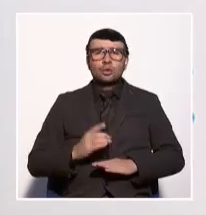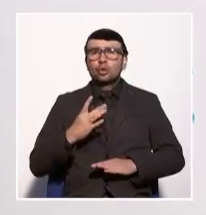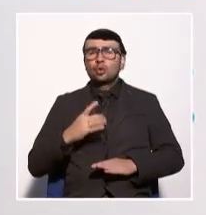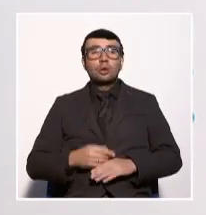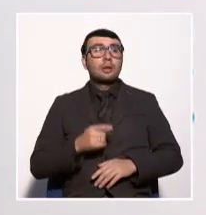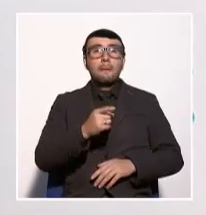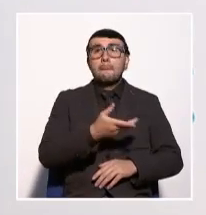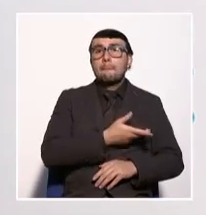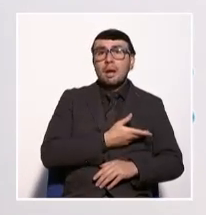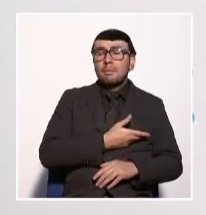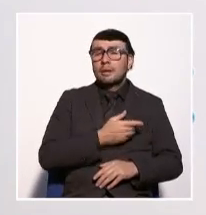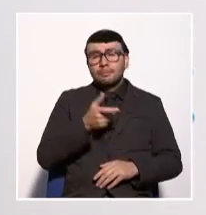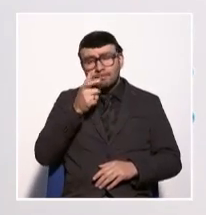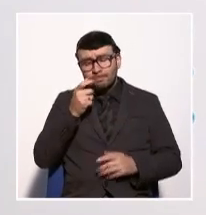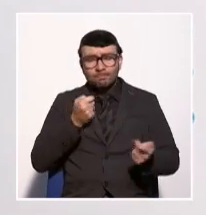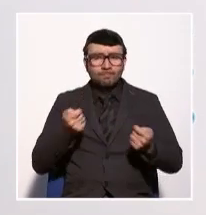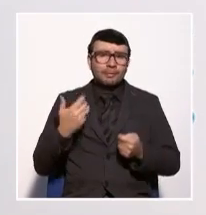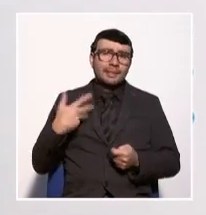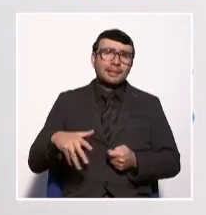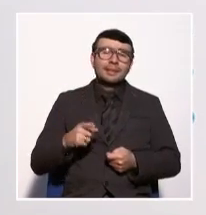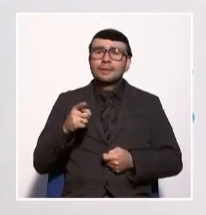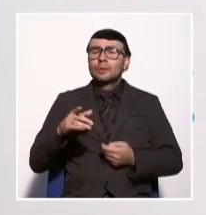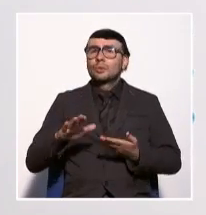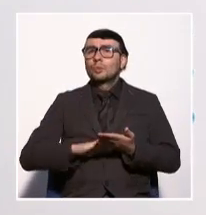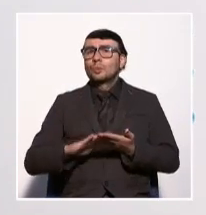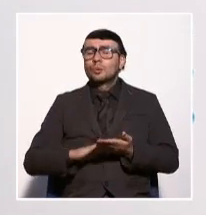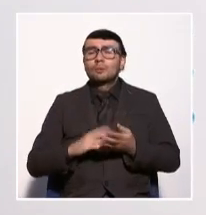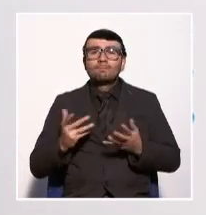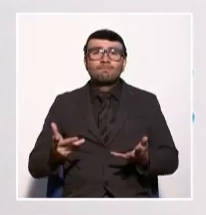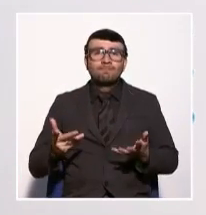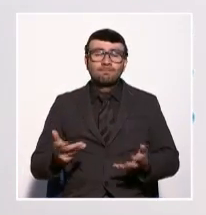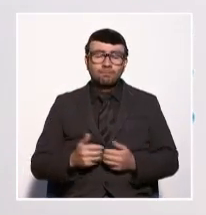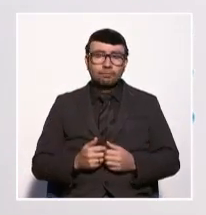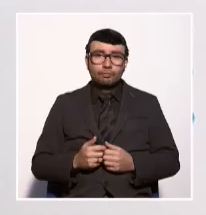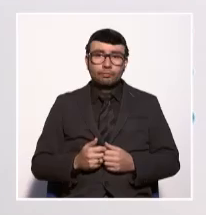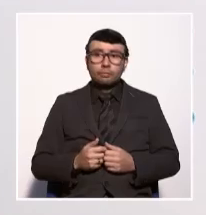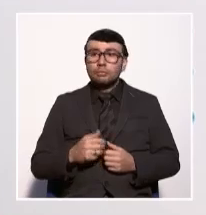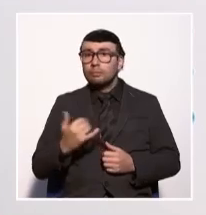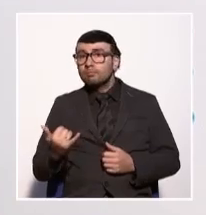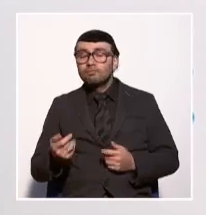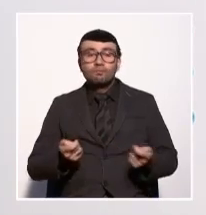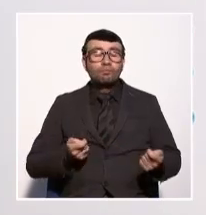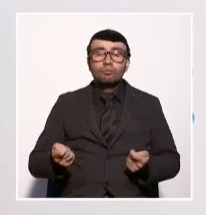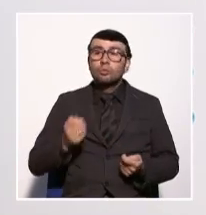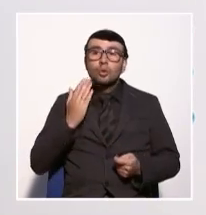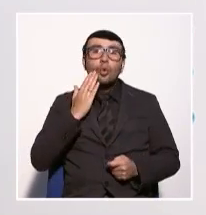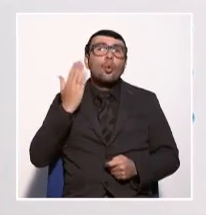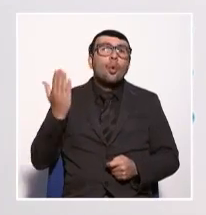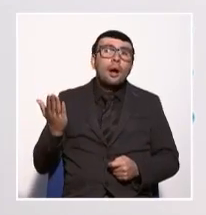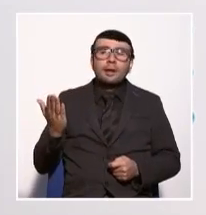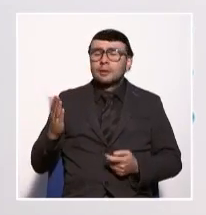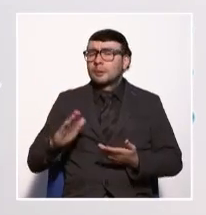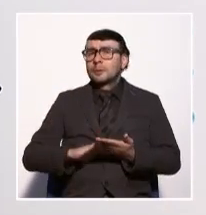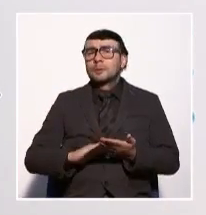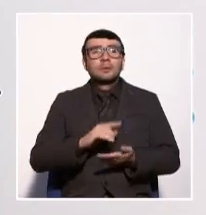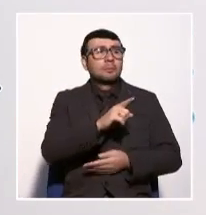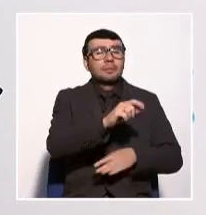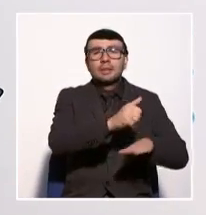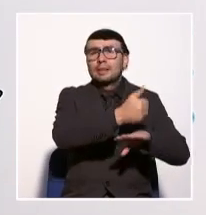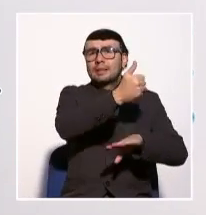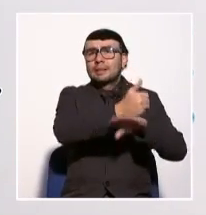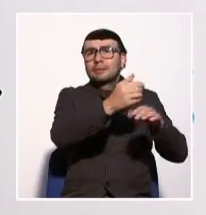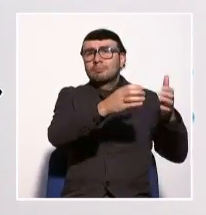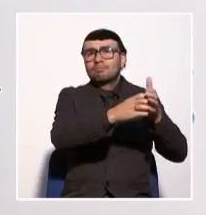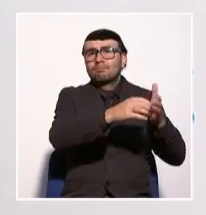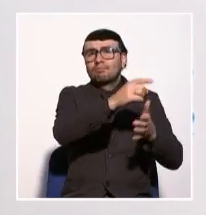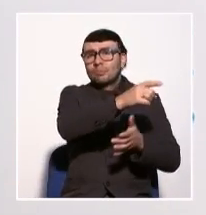viviéndose vía crucis de la enfermedad y esa incertidumbre a ver cuando alma bendita a esos directivos de esas